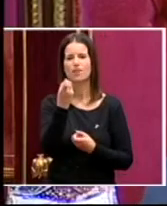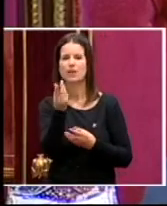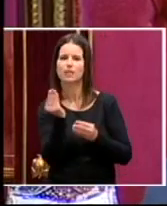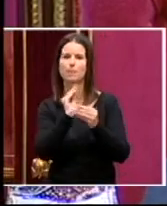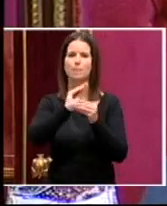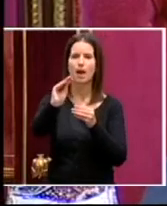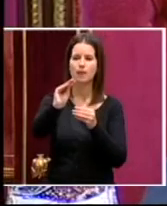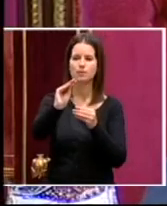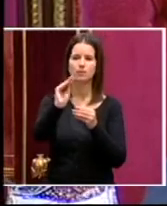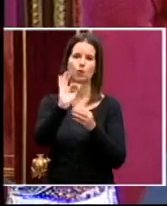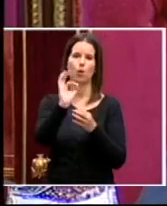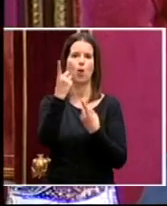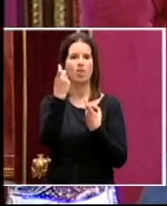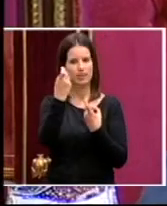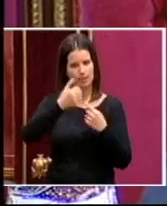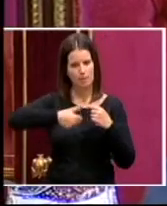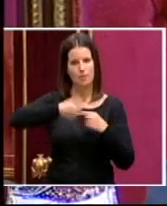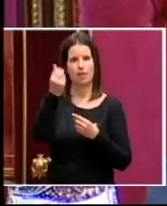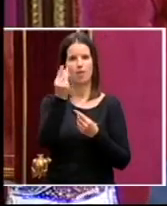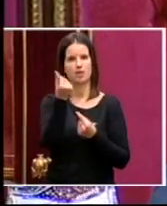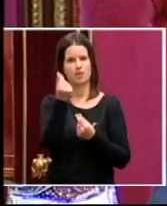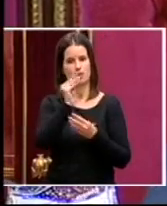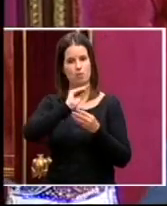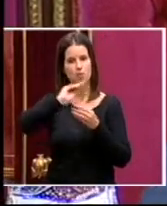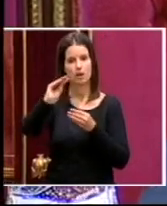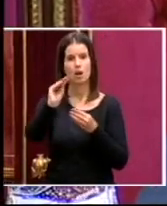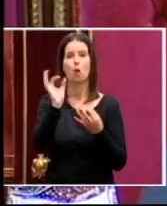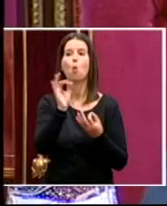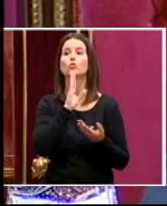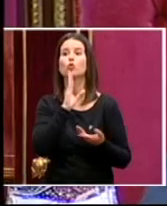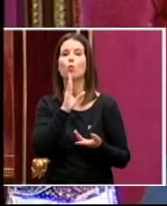si obviamente hace falta más dinero y sobre todo